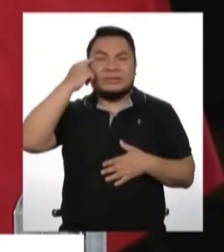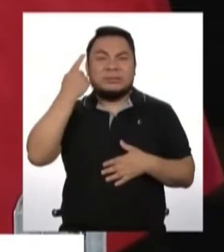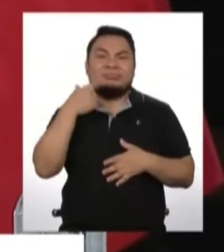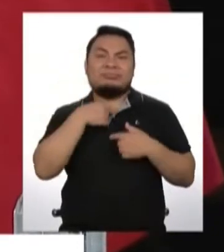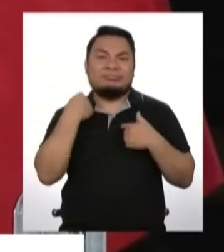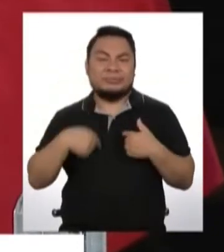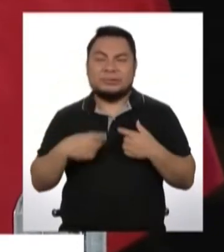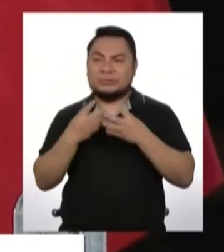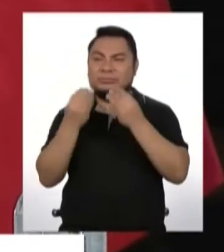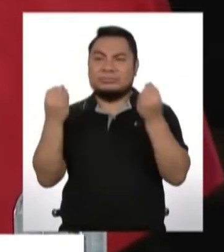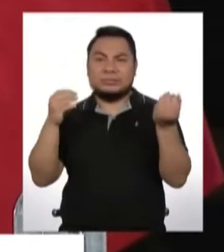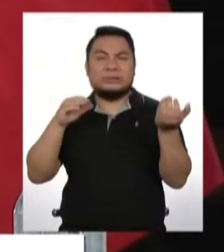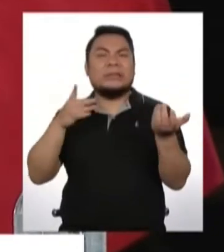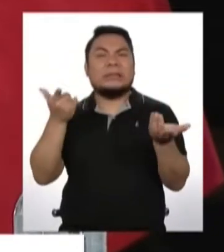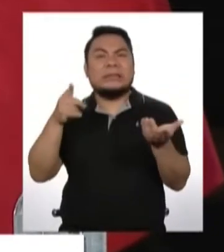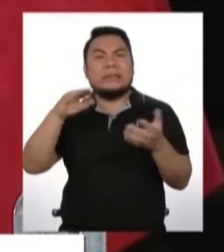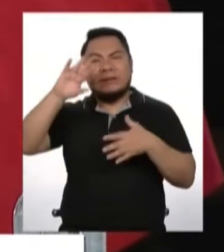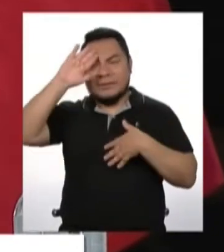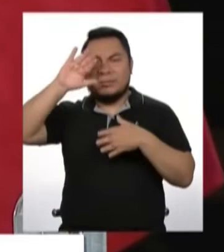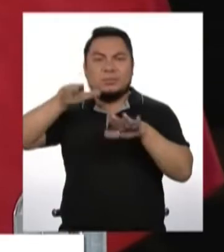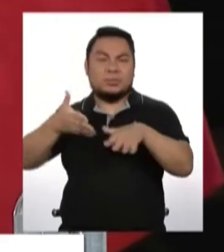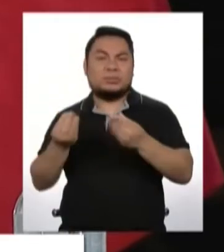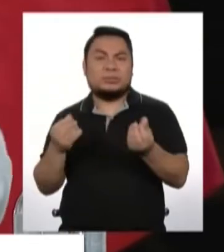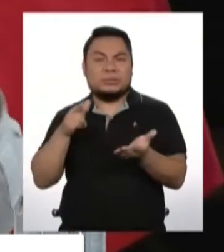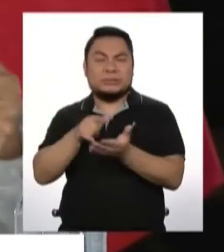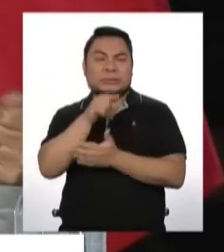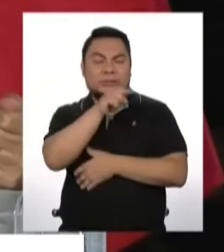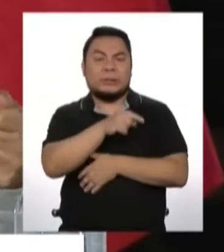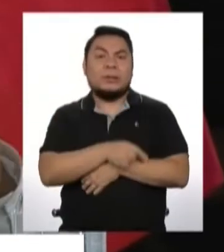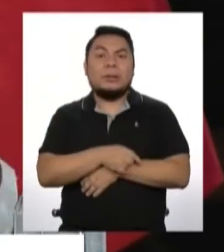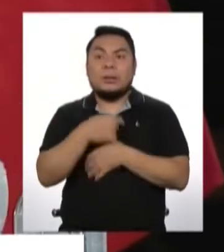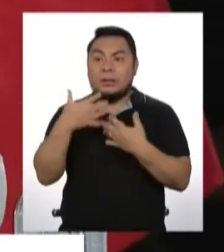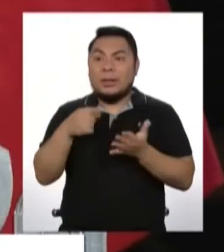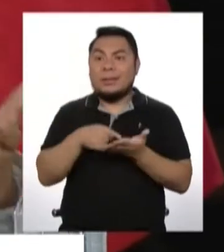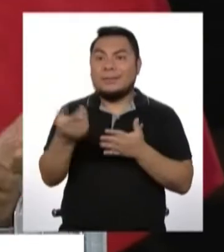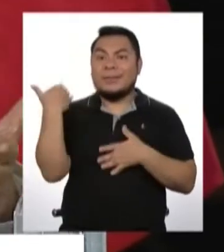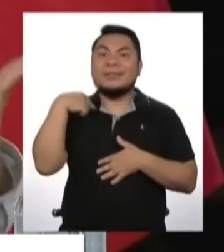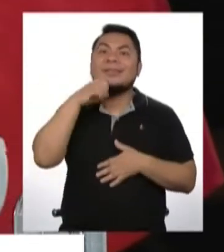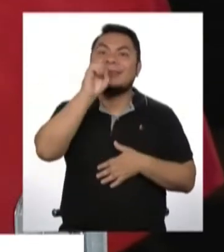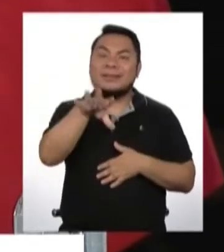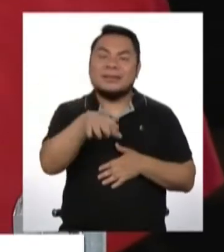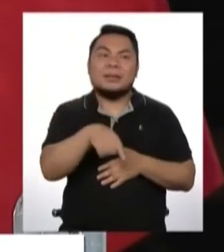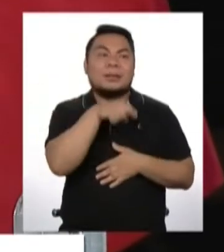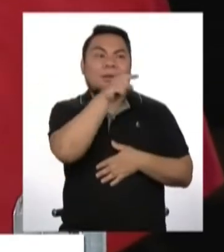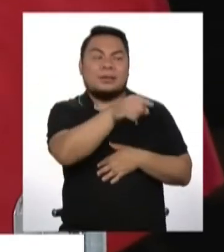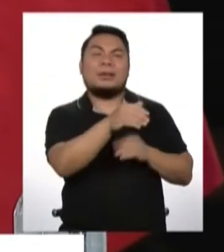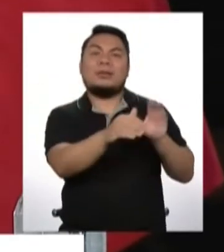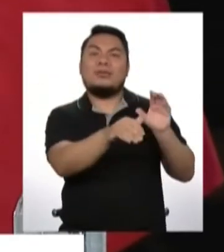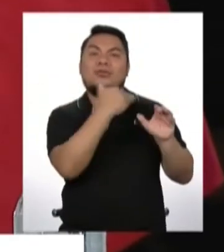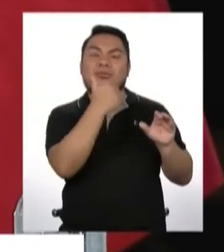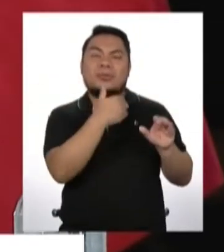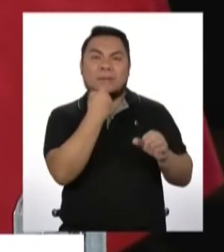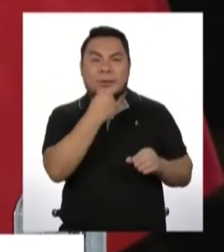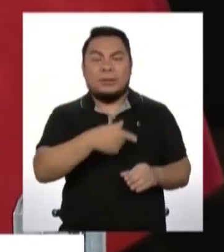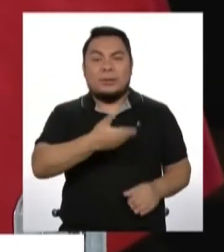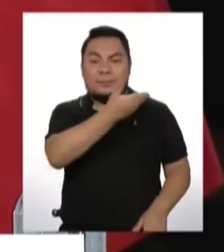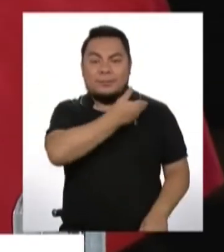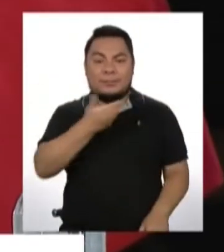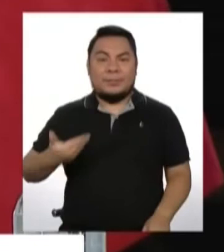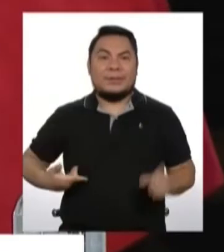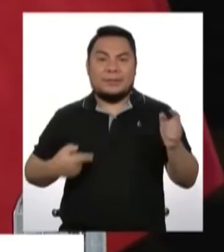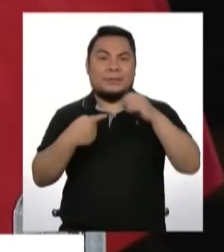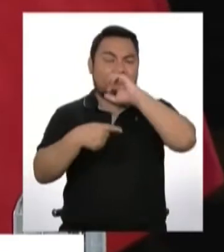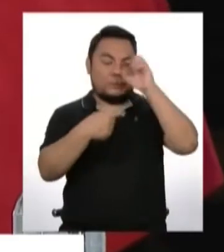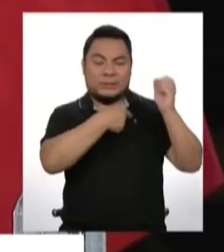mundo. Y entonces les indiqué que la semana pasada recibí una comunicación del presidente Xi